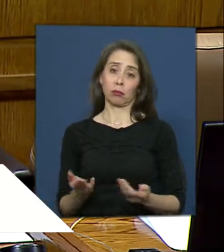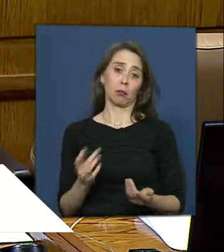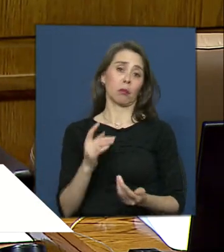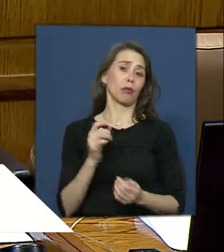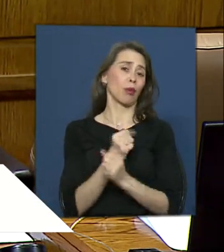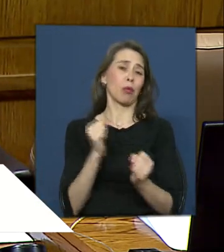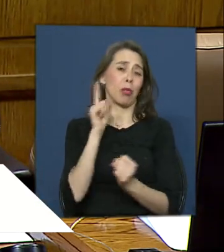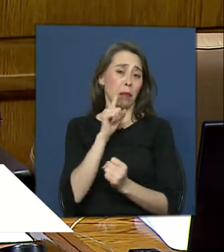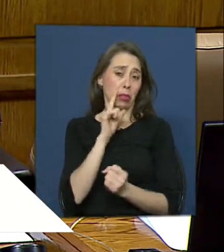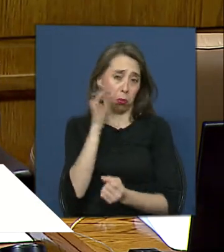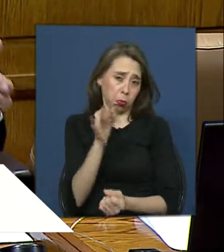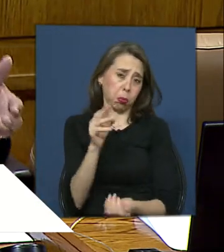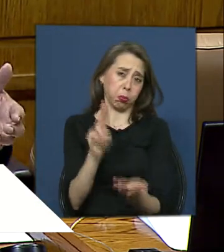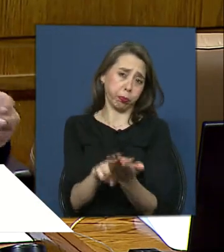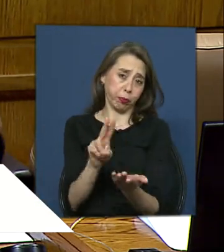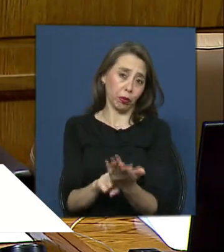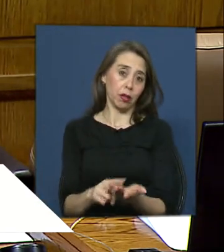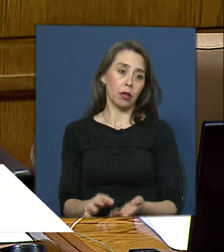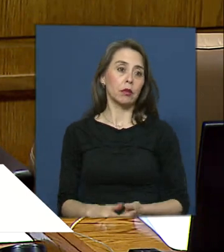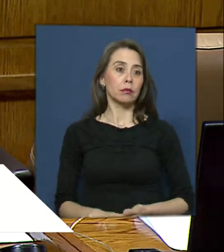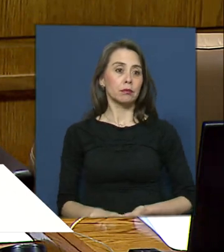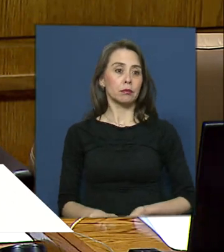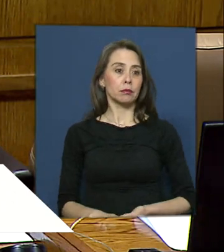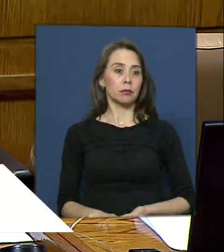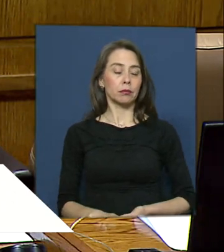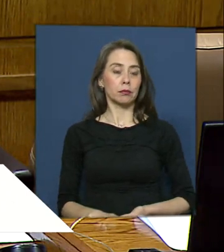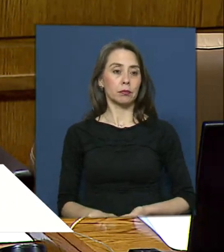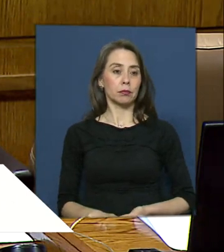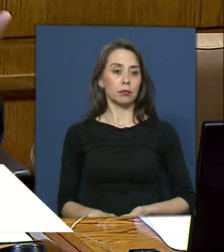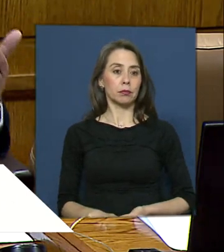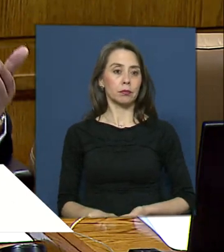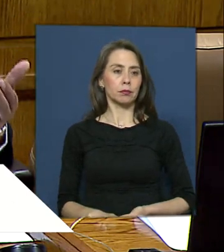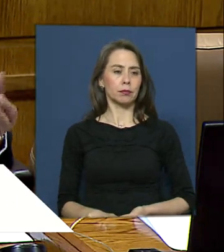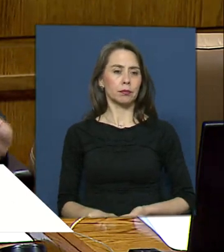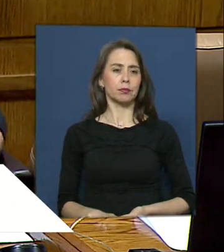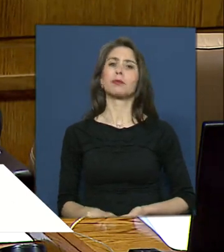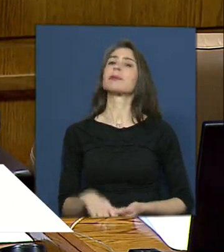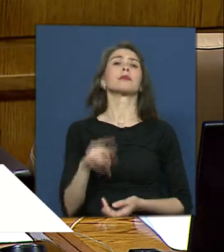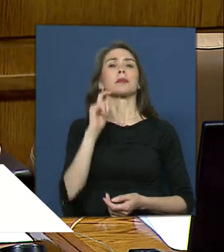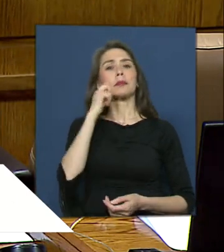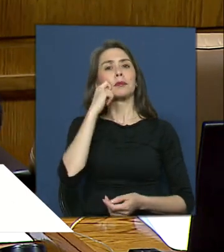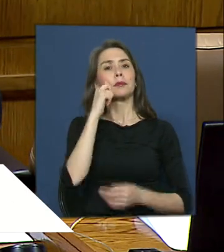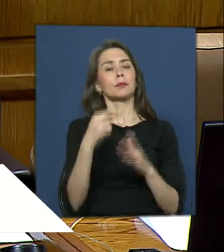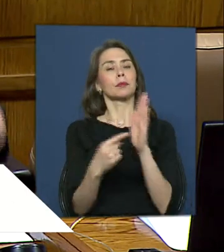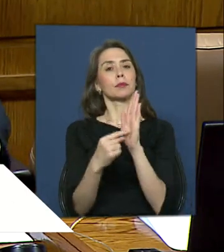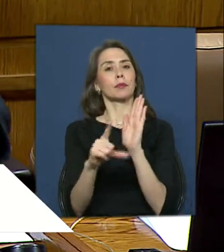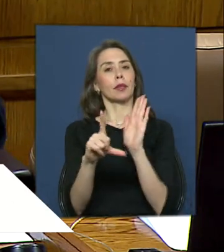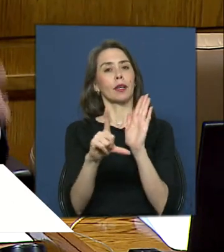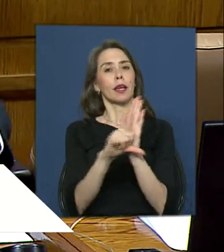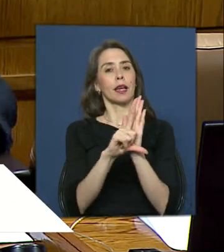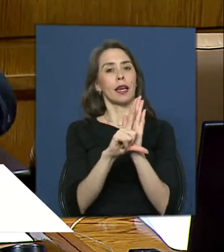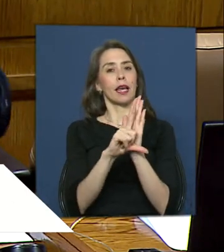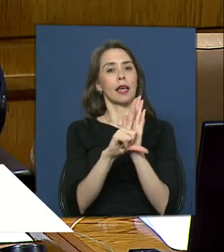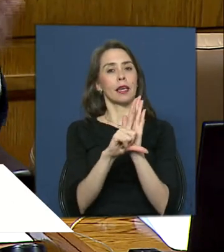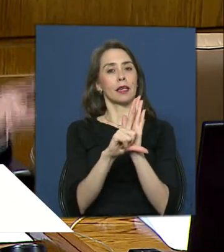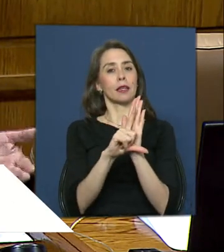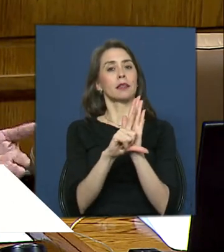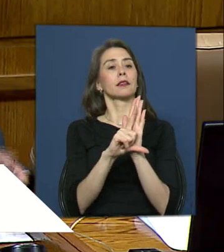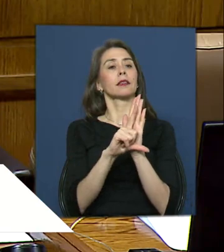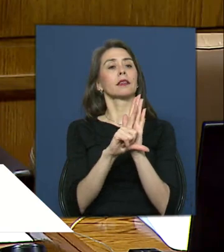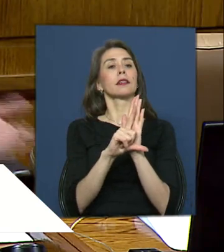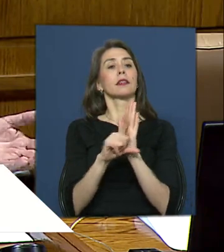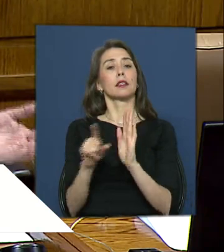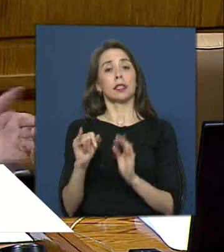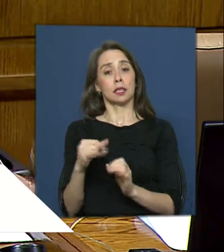indesmentible. Ahora, le quitamos la posibilidad de que él obtenga un legítimo ingreso por una actividad